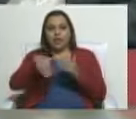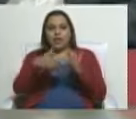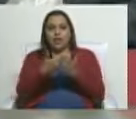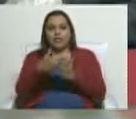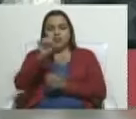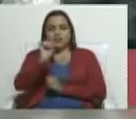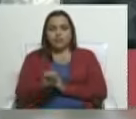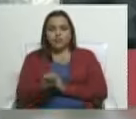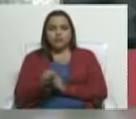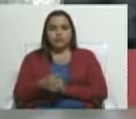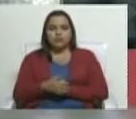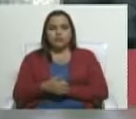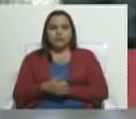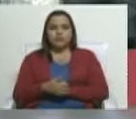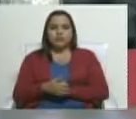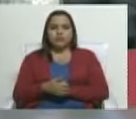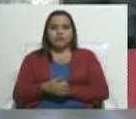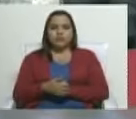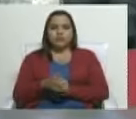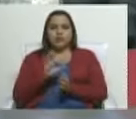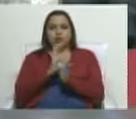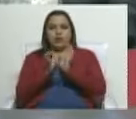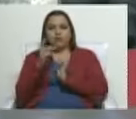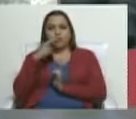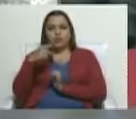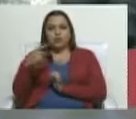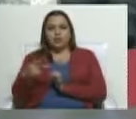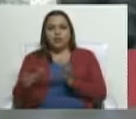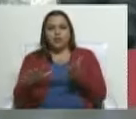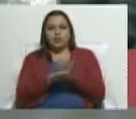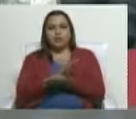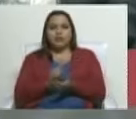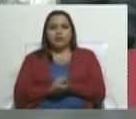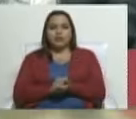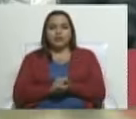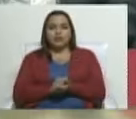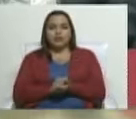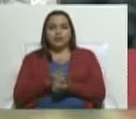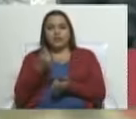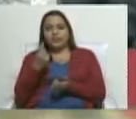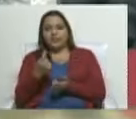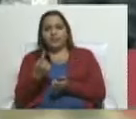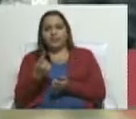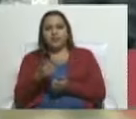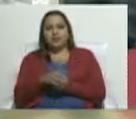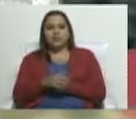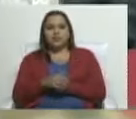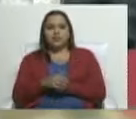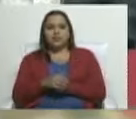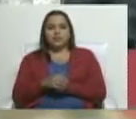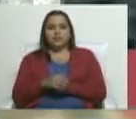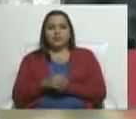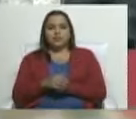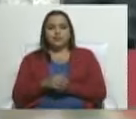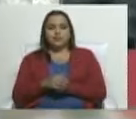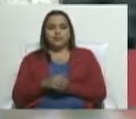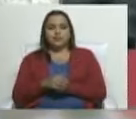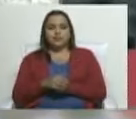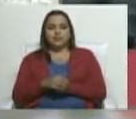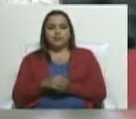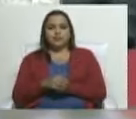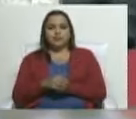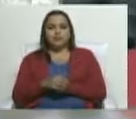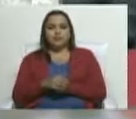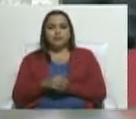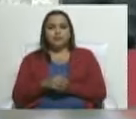hemisferio sur. Es lo que nosotros llamamos en geopolítica el fenómeno de la desoccidentalización. En esa lógica, en los grandes capitales que se han